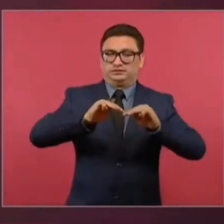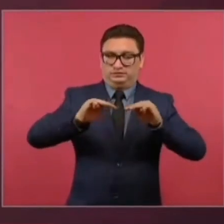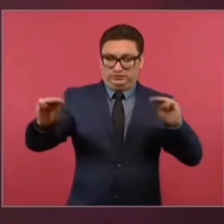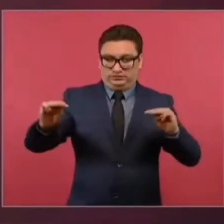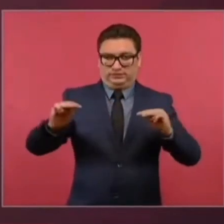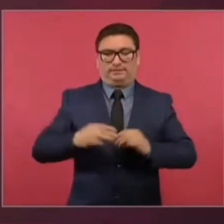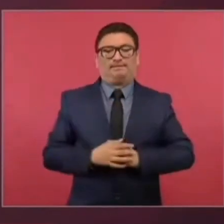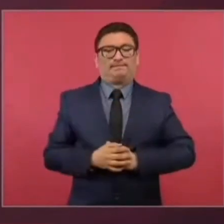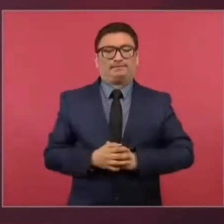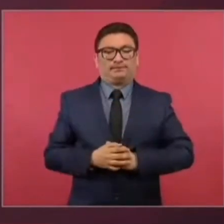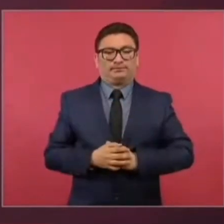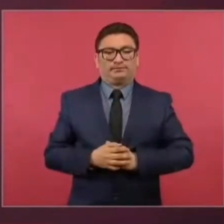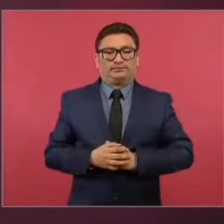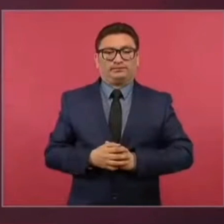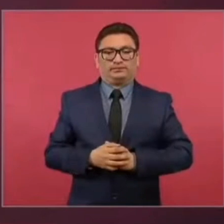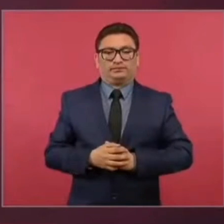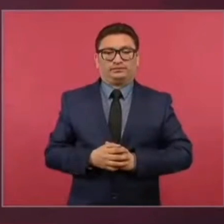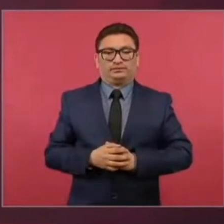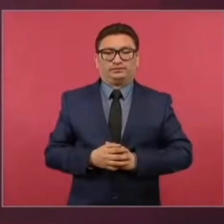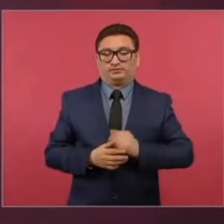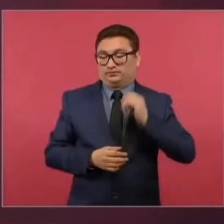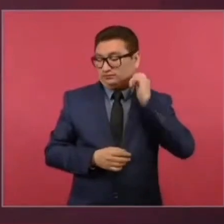ahí